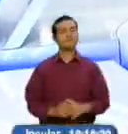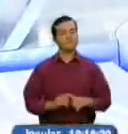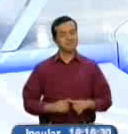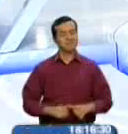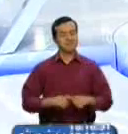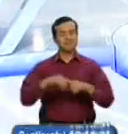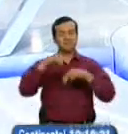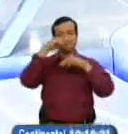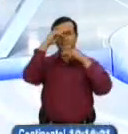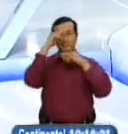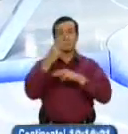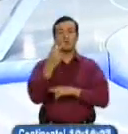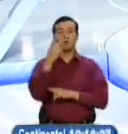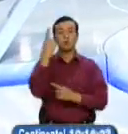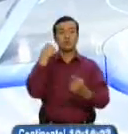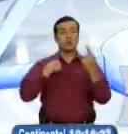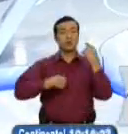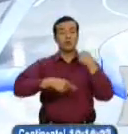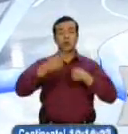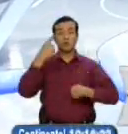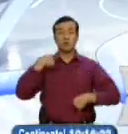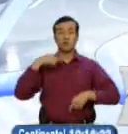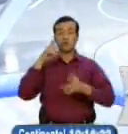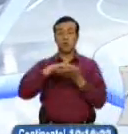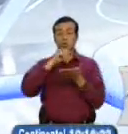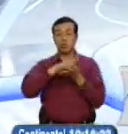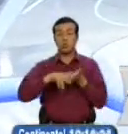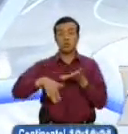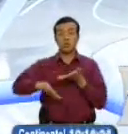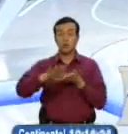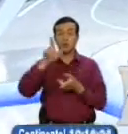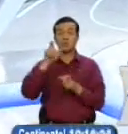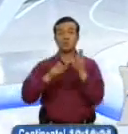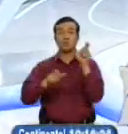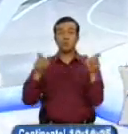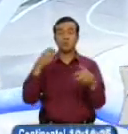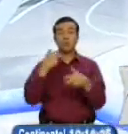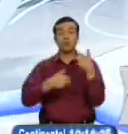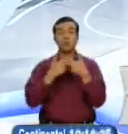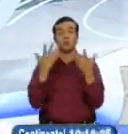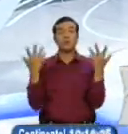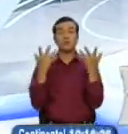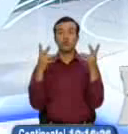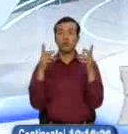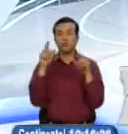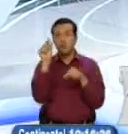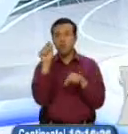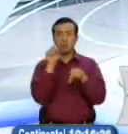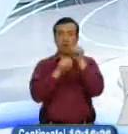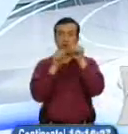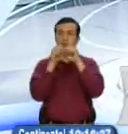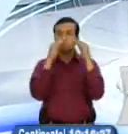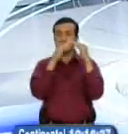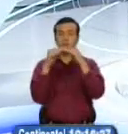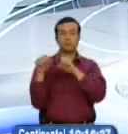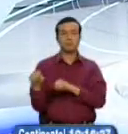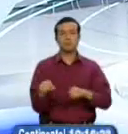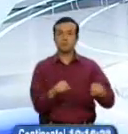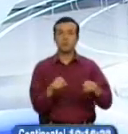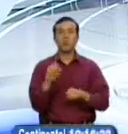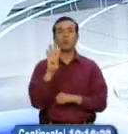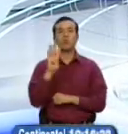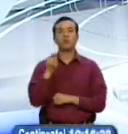Regresamos con más noticias. 2 heridos leves, varios deslizamientos de tierra y afectaciones mínimas en infraestructuras deja el sismo de